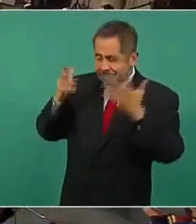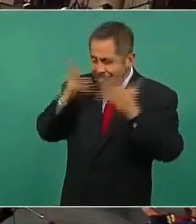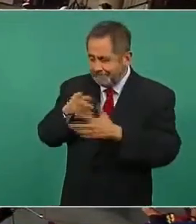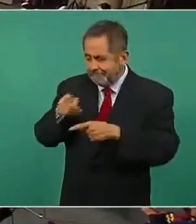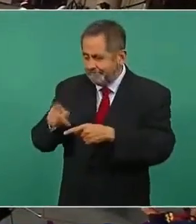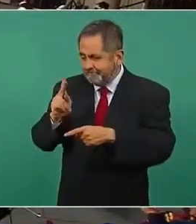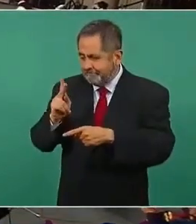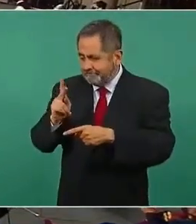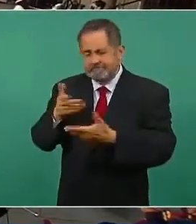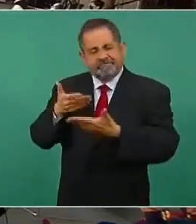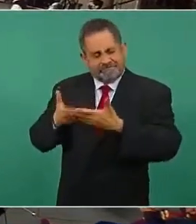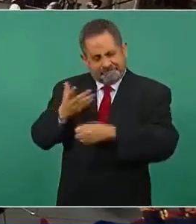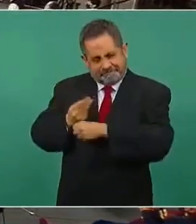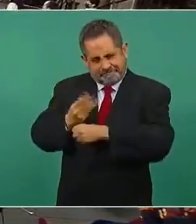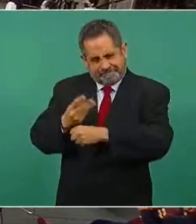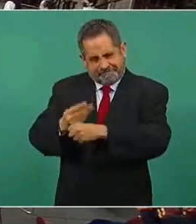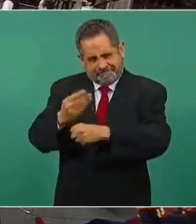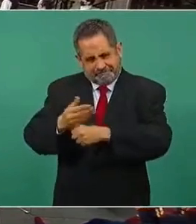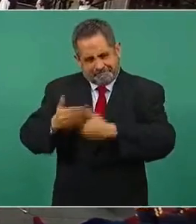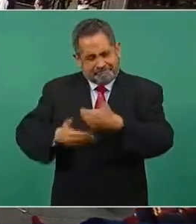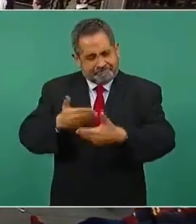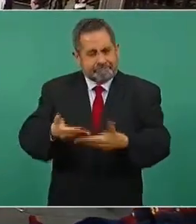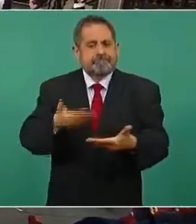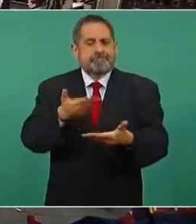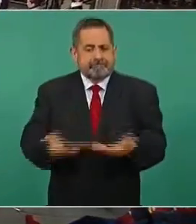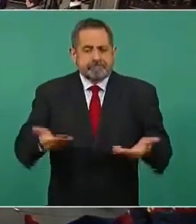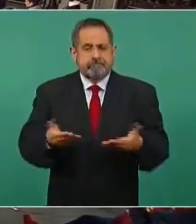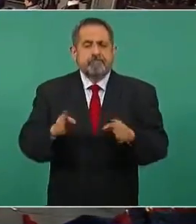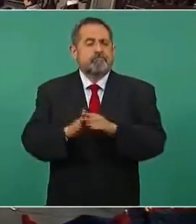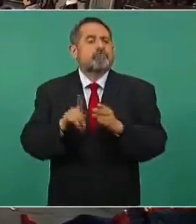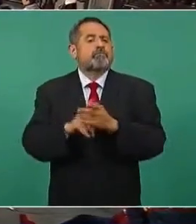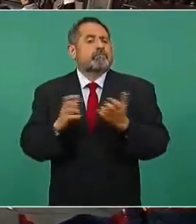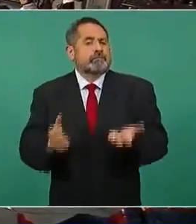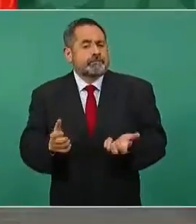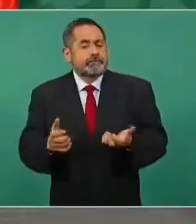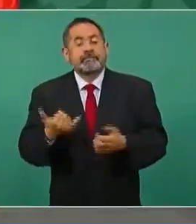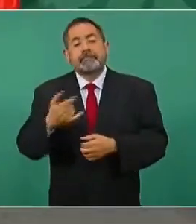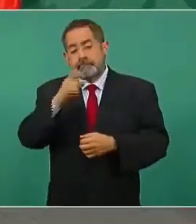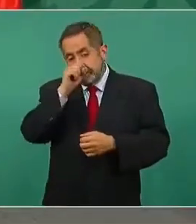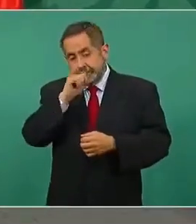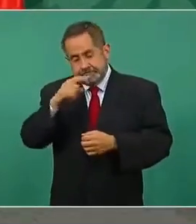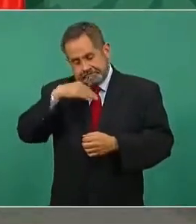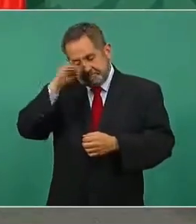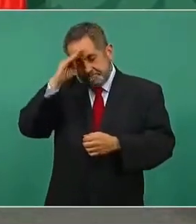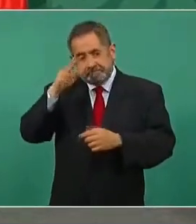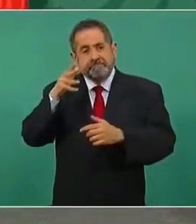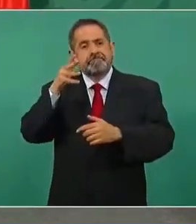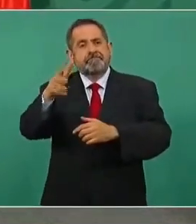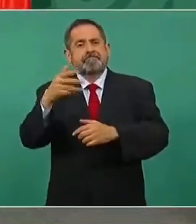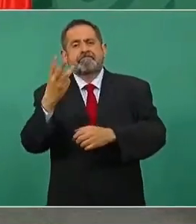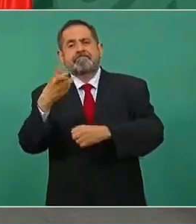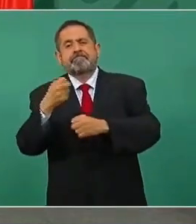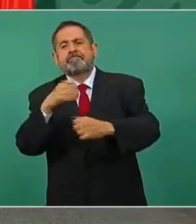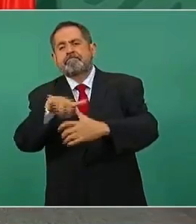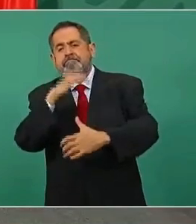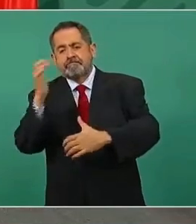y cómo está en la actualidad y cómo estamos pensando vamos